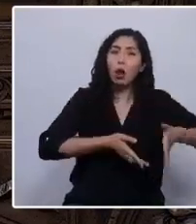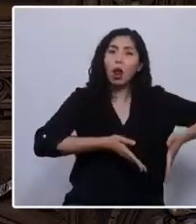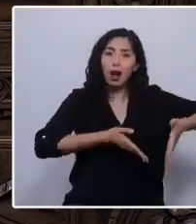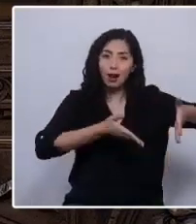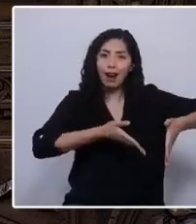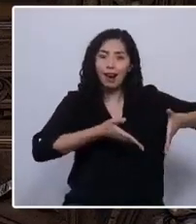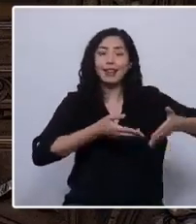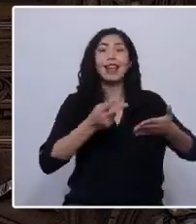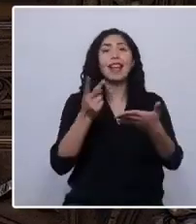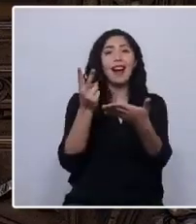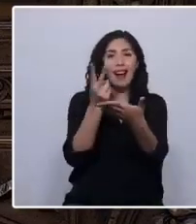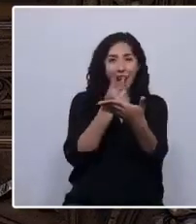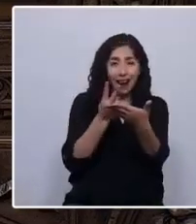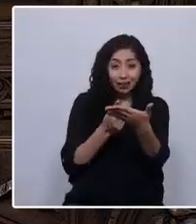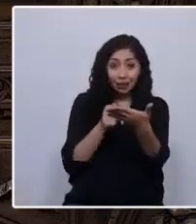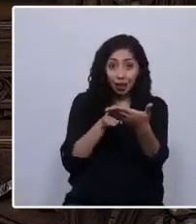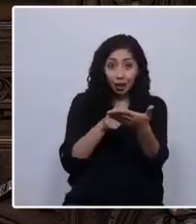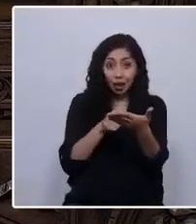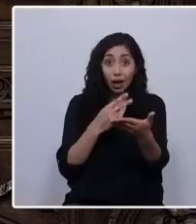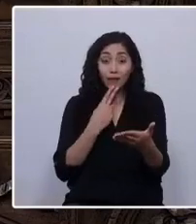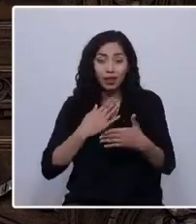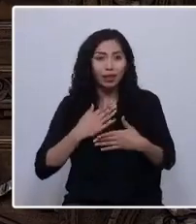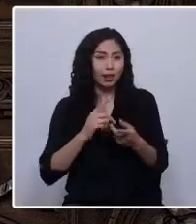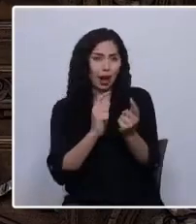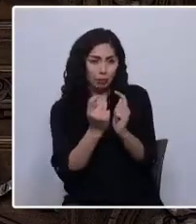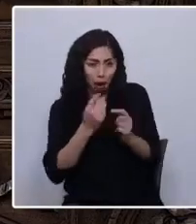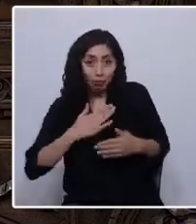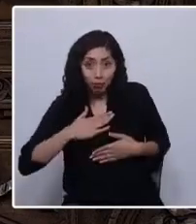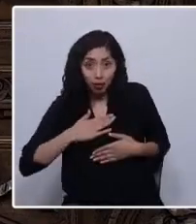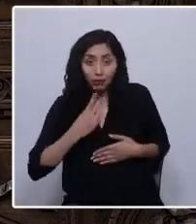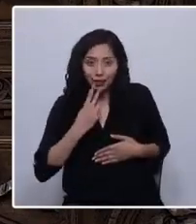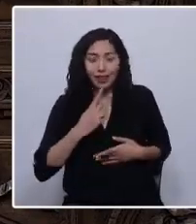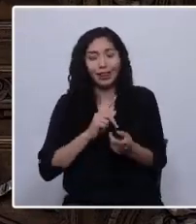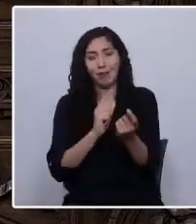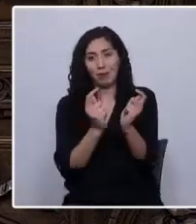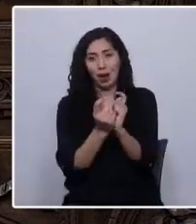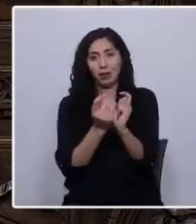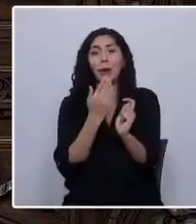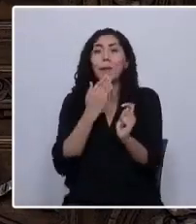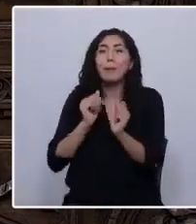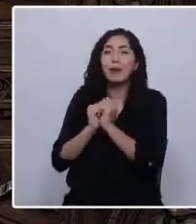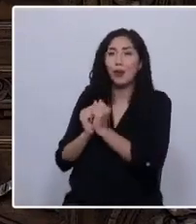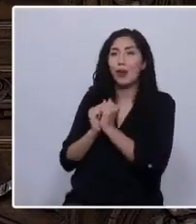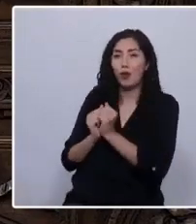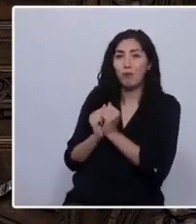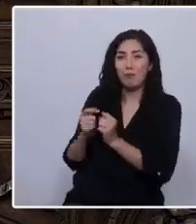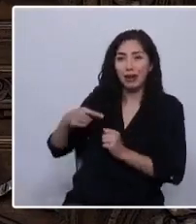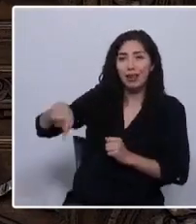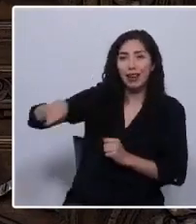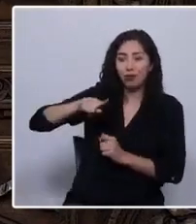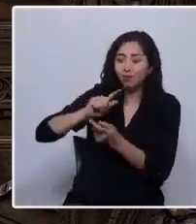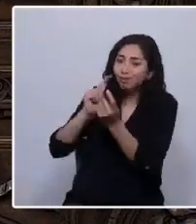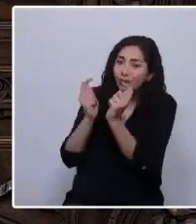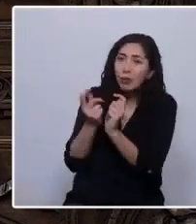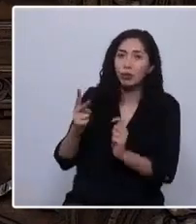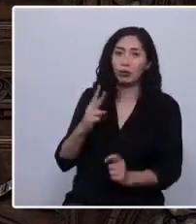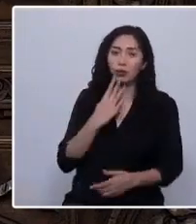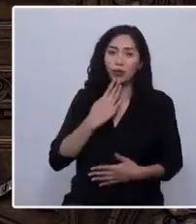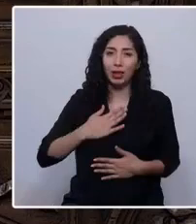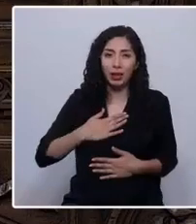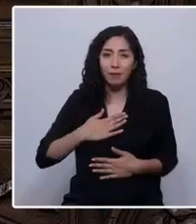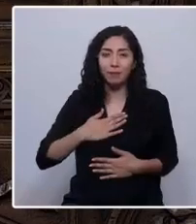arte cambia la vida. A mí me la cambió y a mis compañeros. Nos hizo la vida un espacio